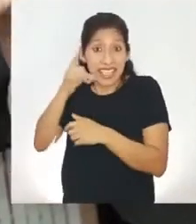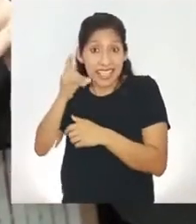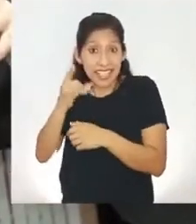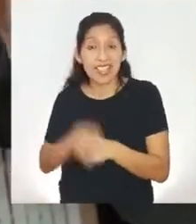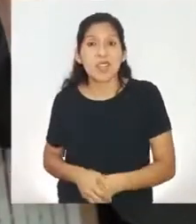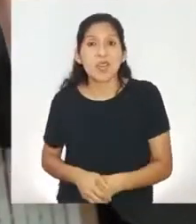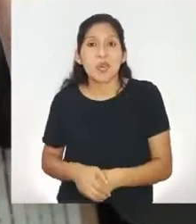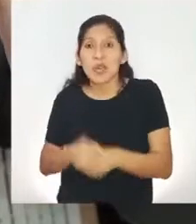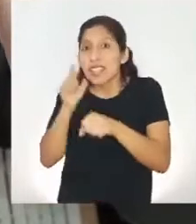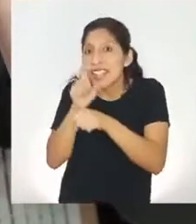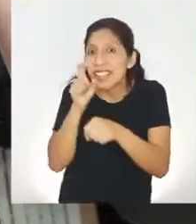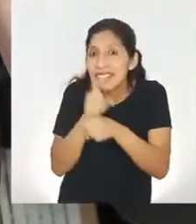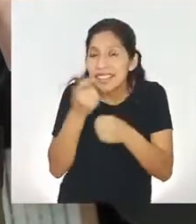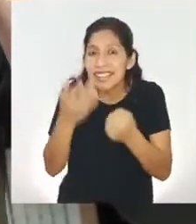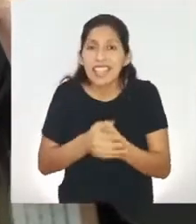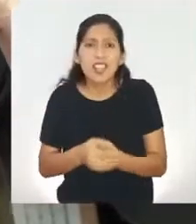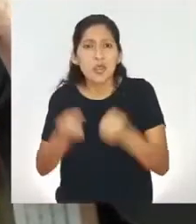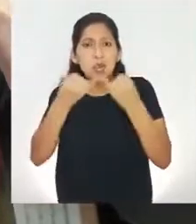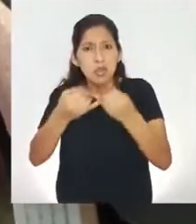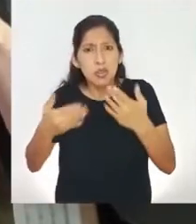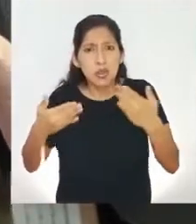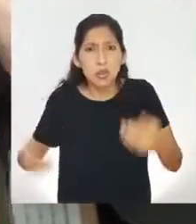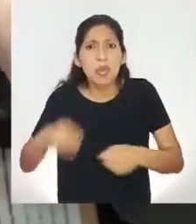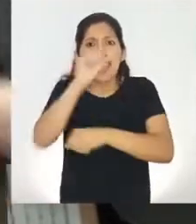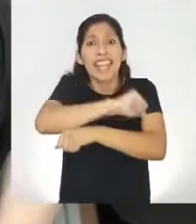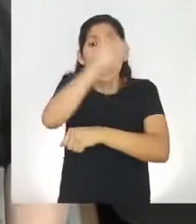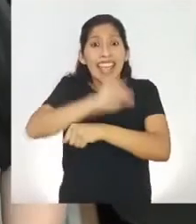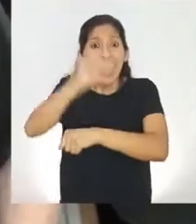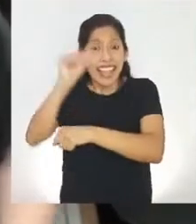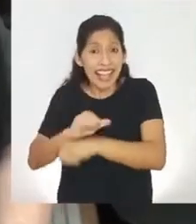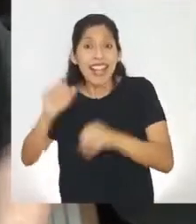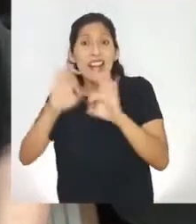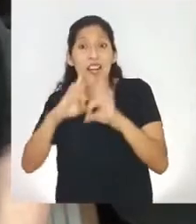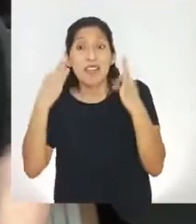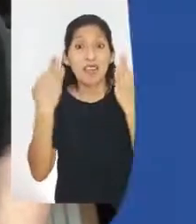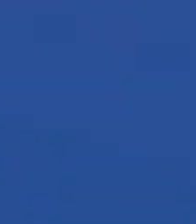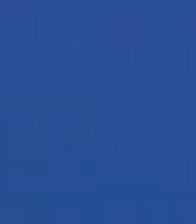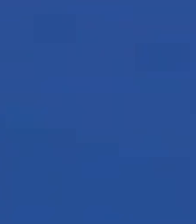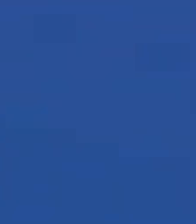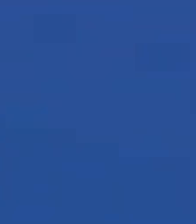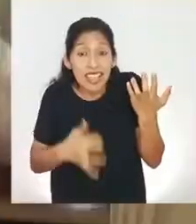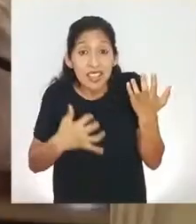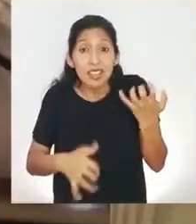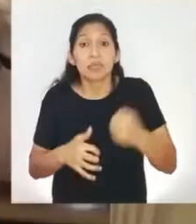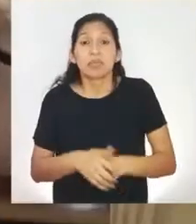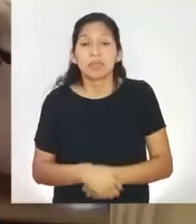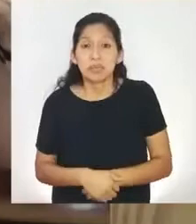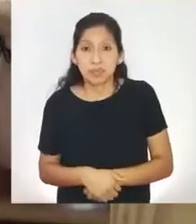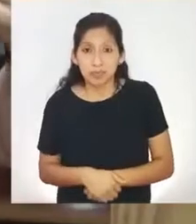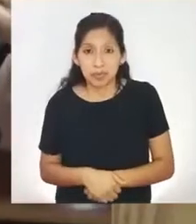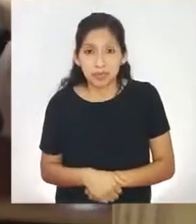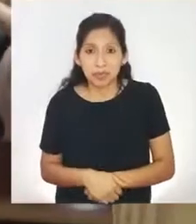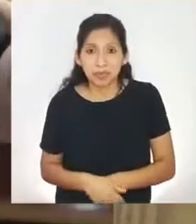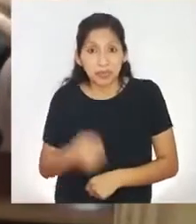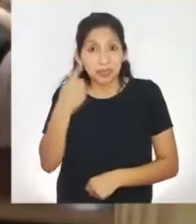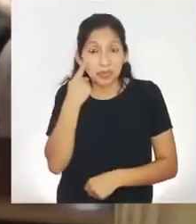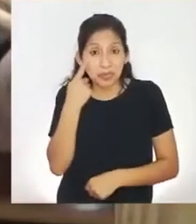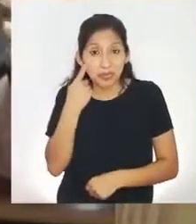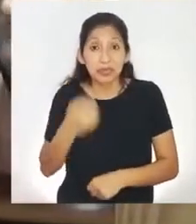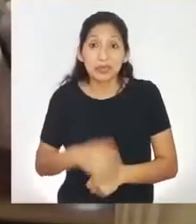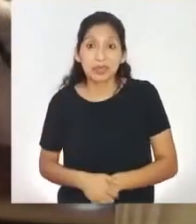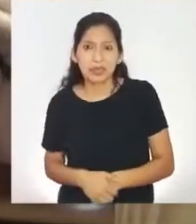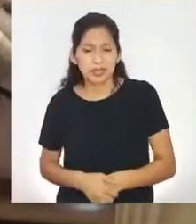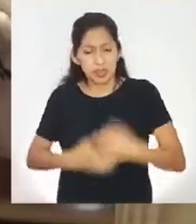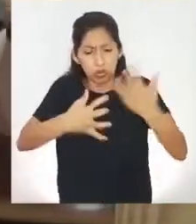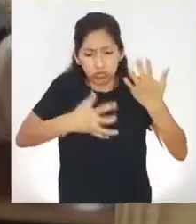Llamita nos trajo instrumentos musicales andinos de la familia de las cuerdas? Conocimos el charango,